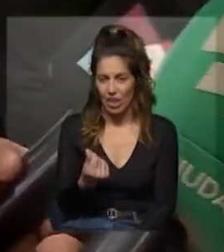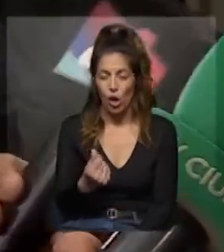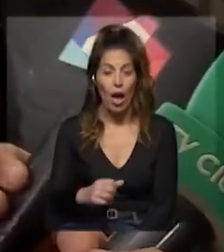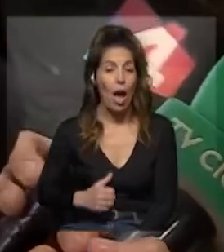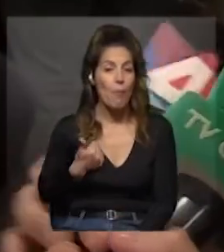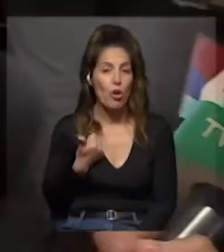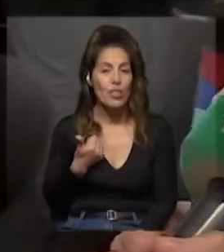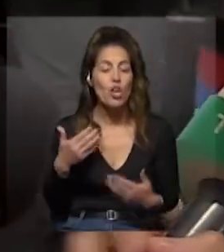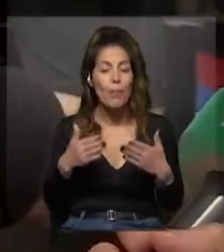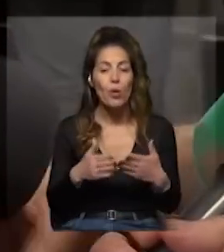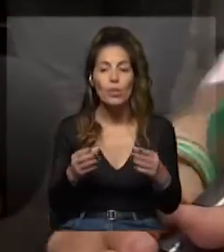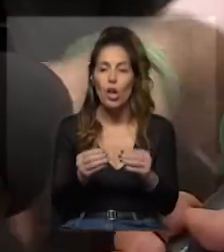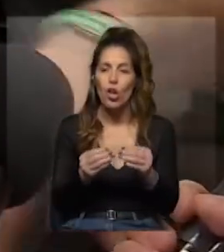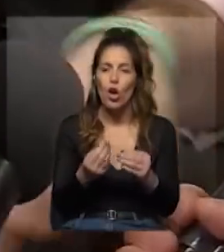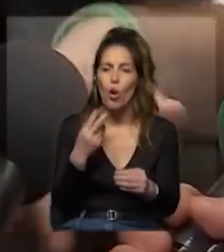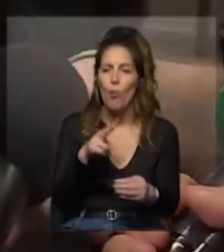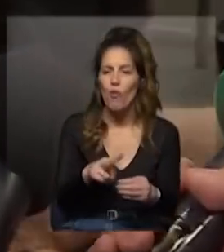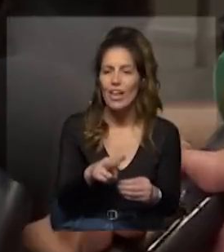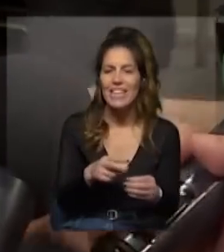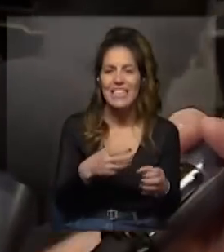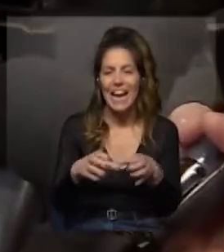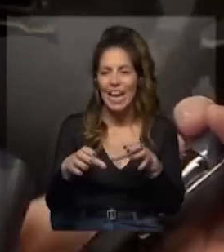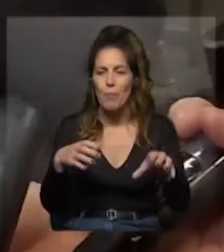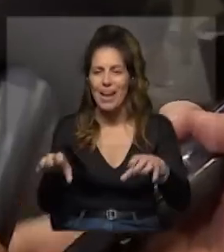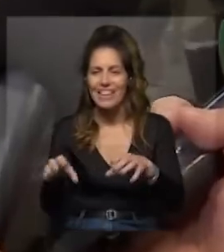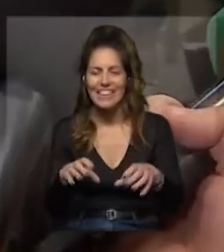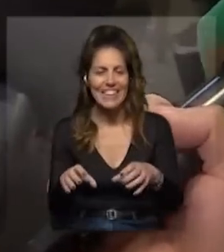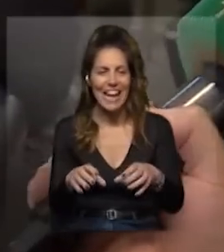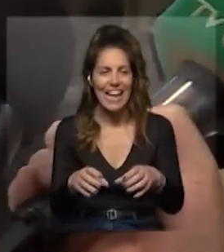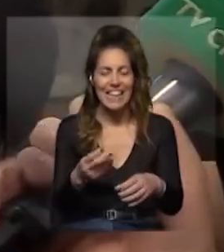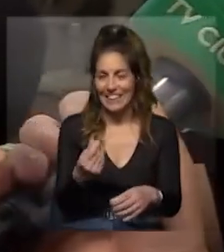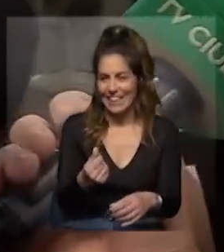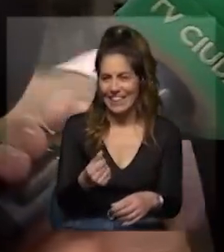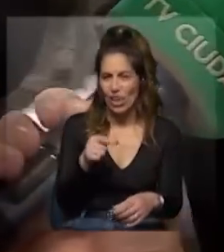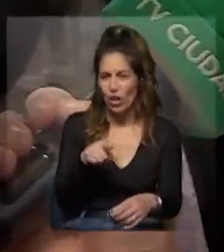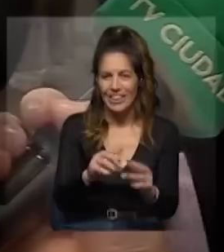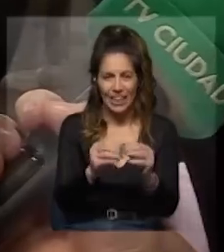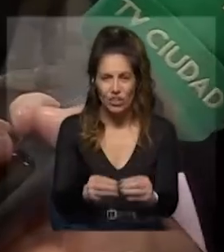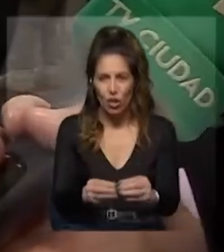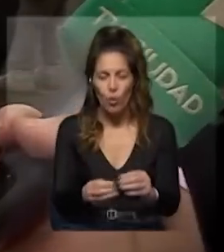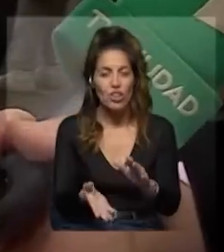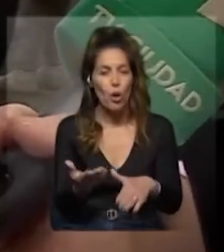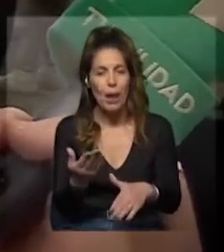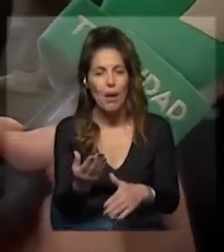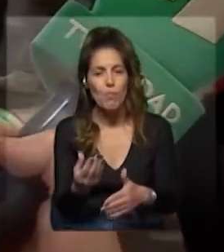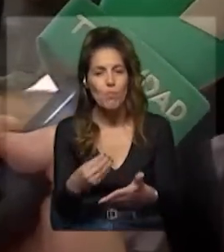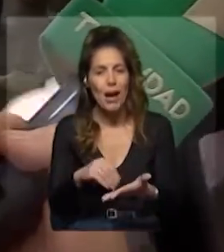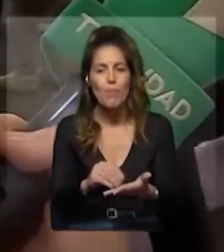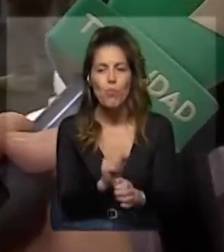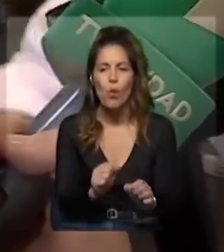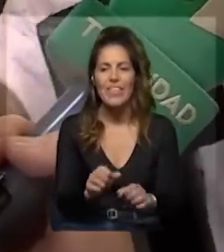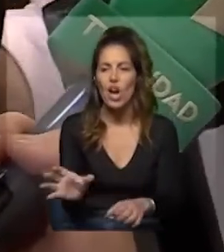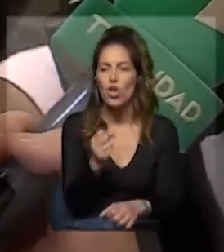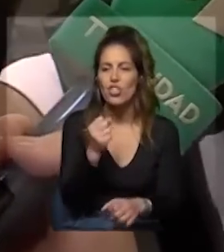del colega para preguntarle cómo ve justamente esa repartida de recursos en esta rendición Y cuánto más puede conseguir la educación en este